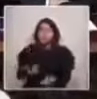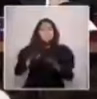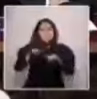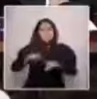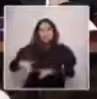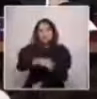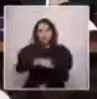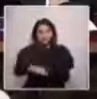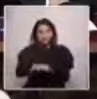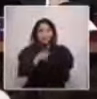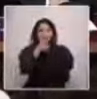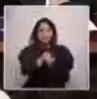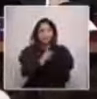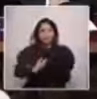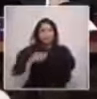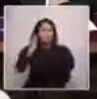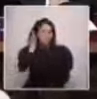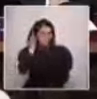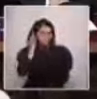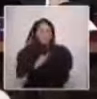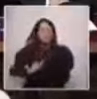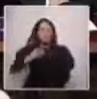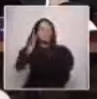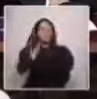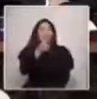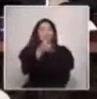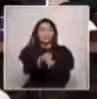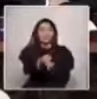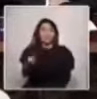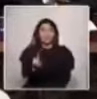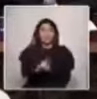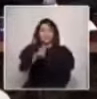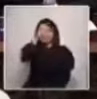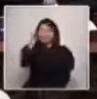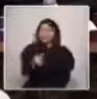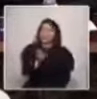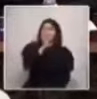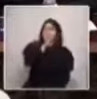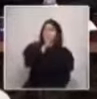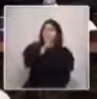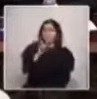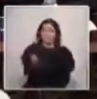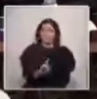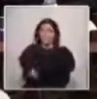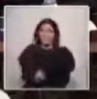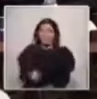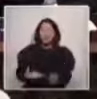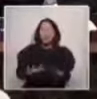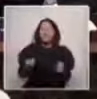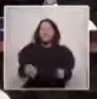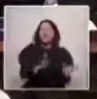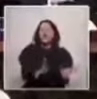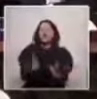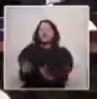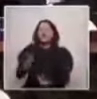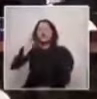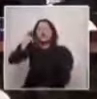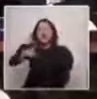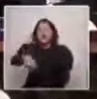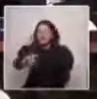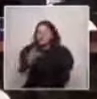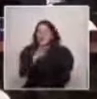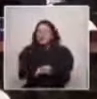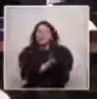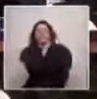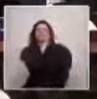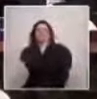condiciones. Me va a censurar nuevamente el compañero. No estoy censurando, estoy ordenando la palabra. Aquí no hay censura. Todas las